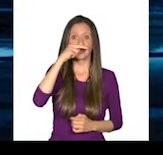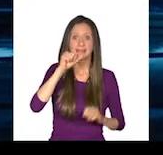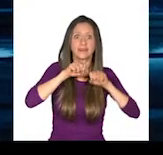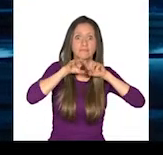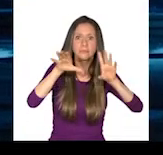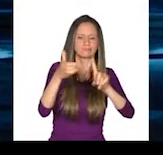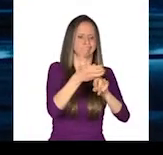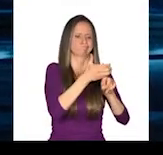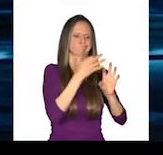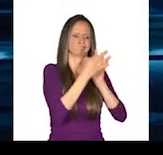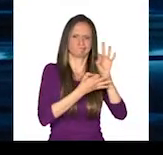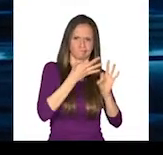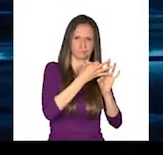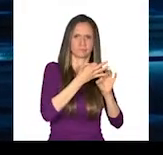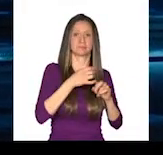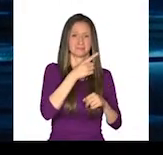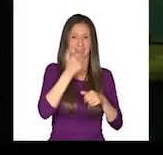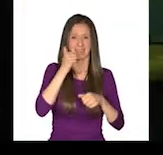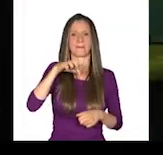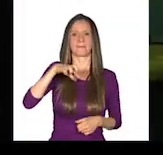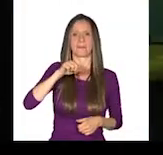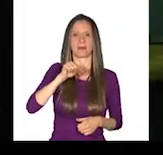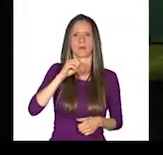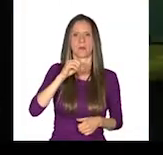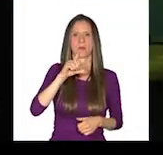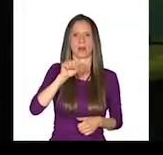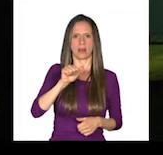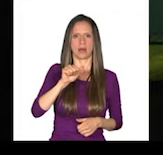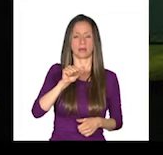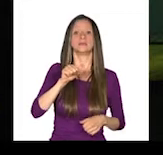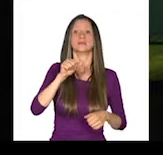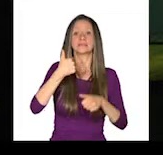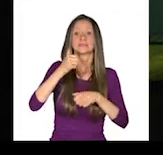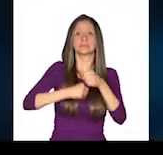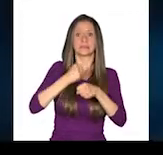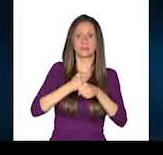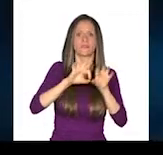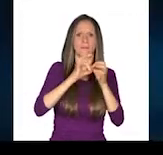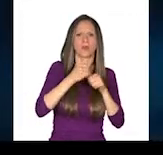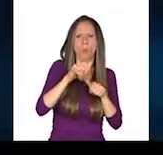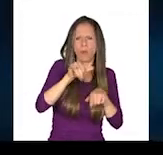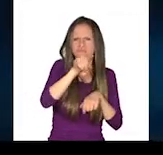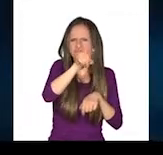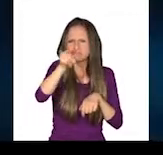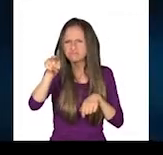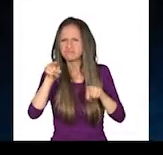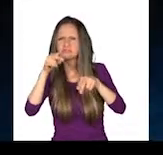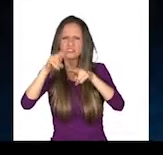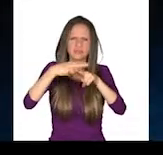La identidad de esta niña está protegida por su propia seguridad. Paola, 10 años. Una niña que podría ser de tu